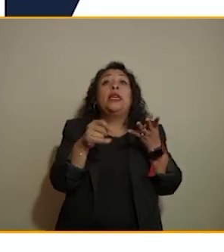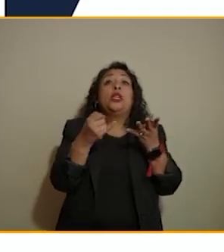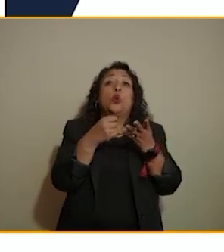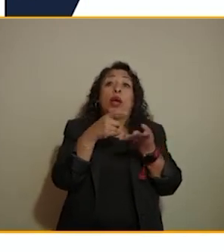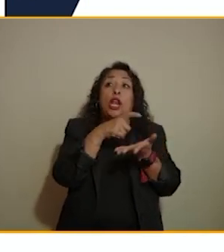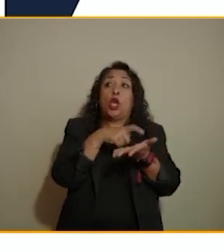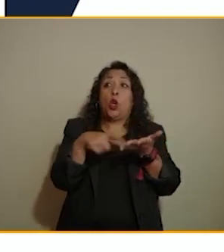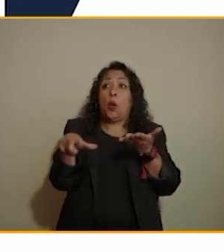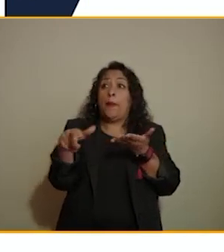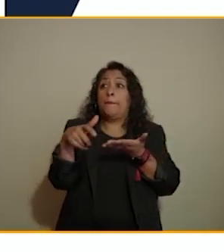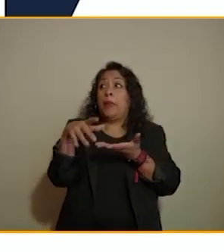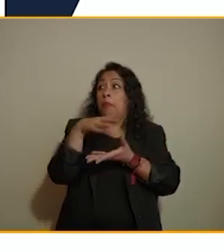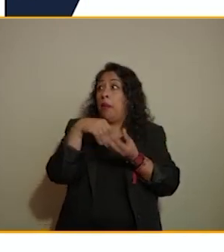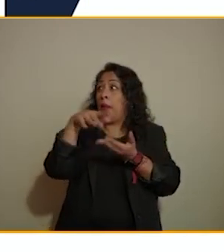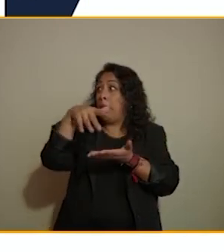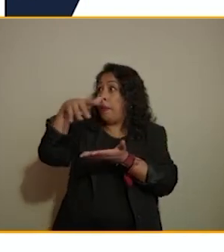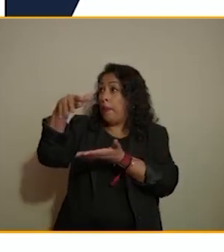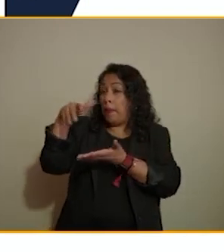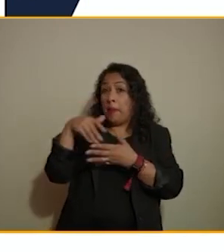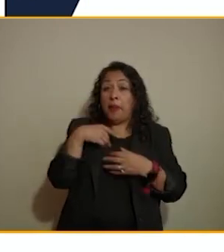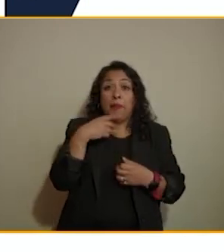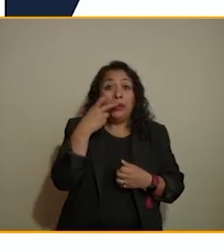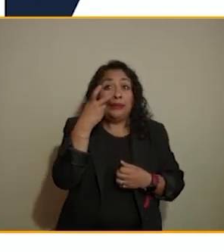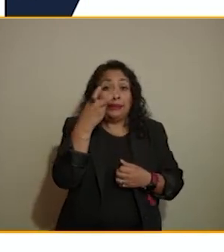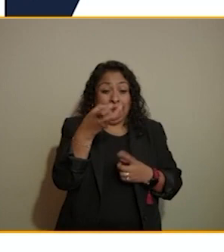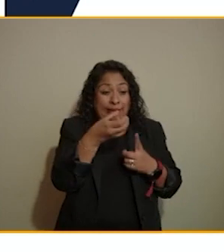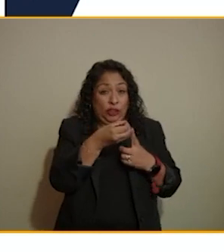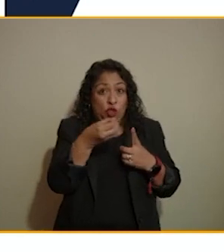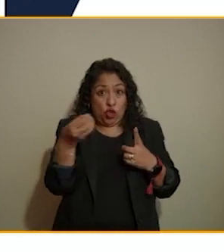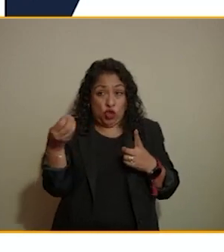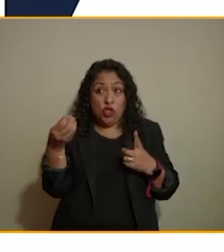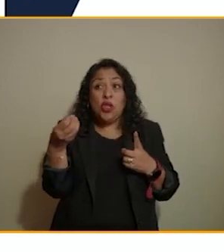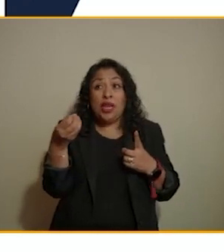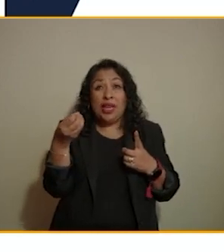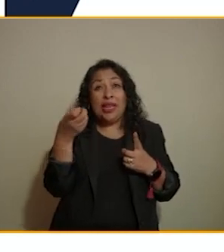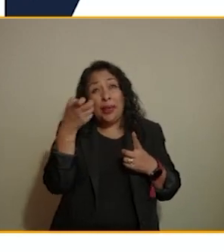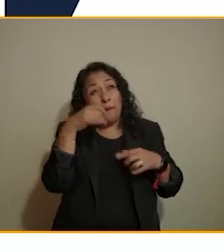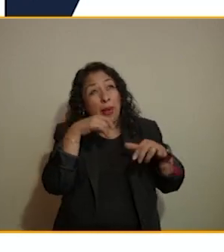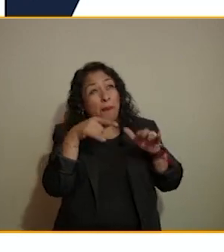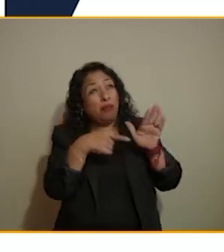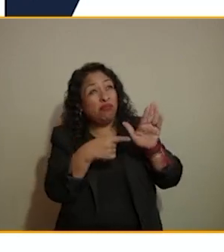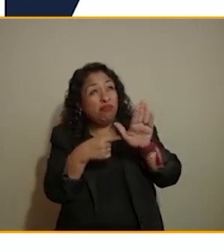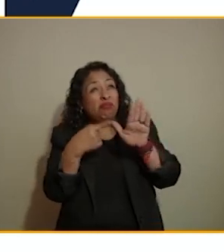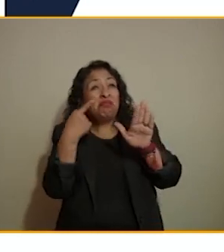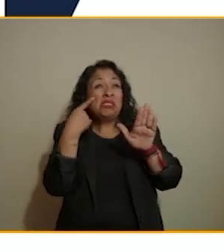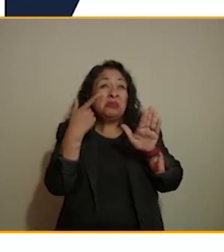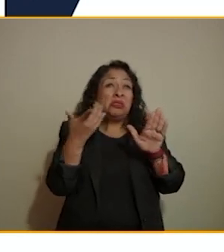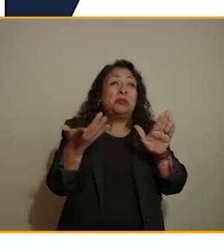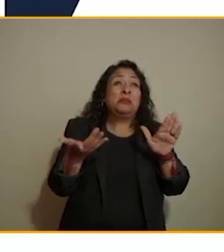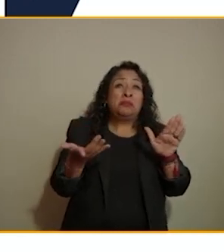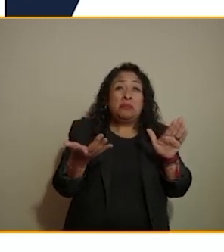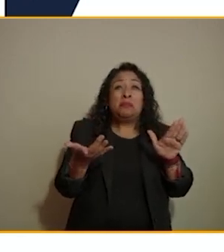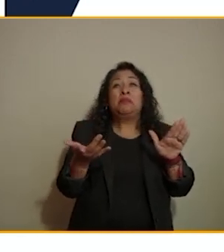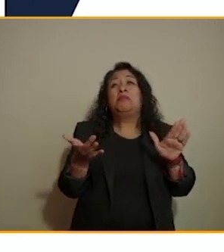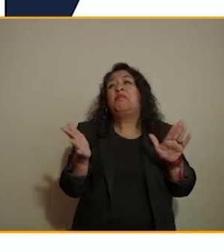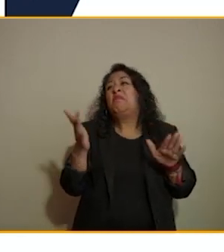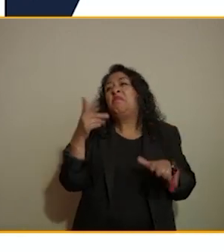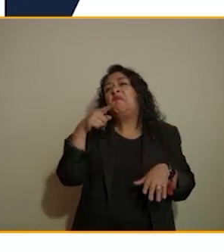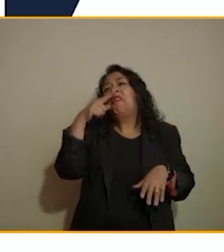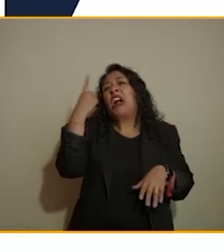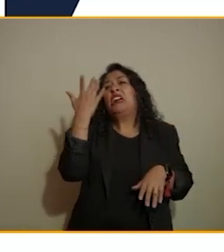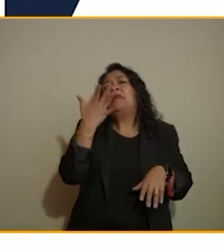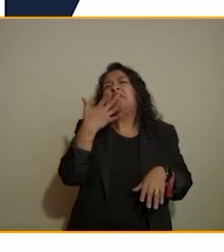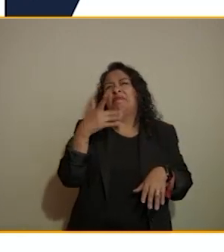compras y abastecimiento. Esta estructura, este mapa que podría verse, digamos, simple